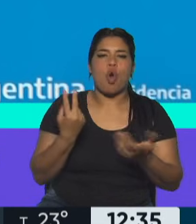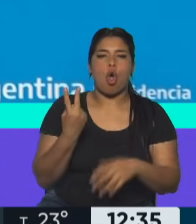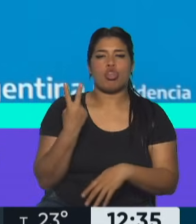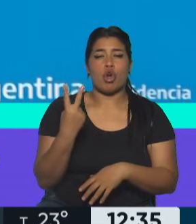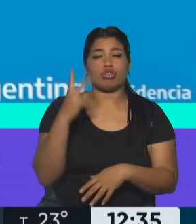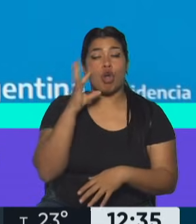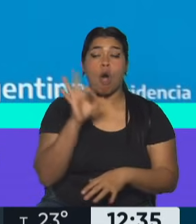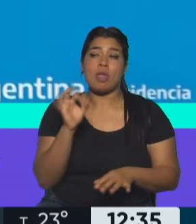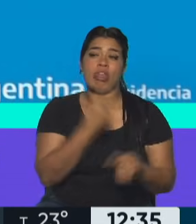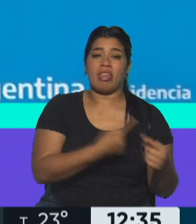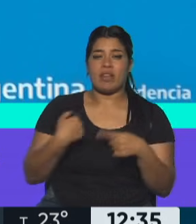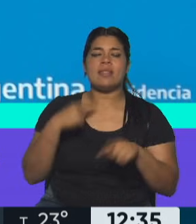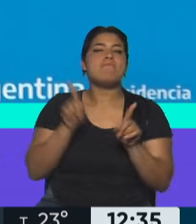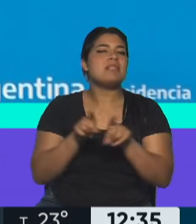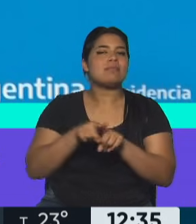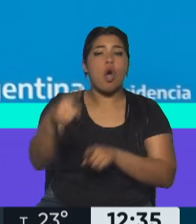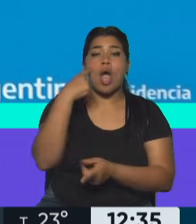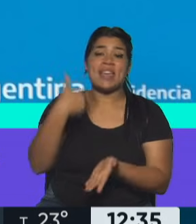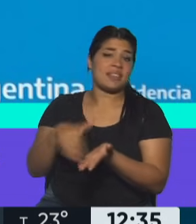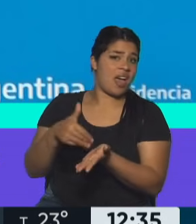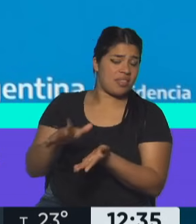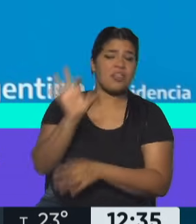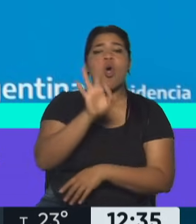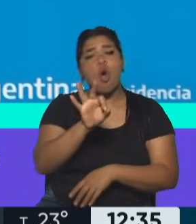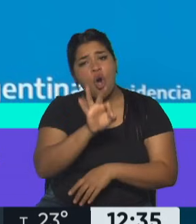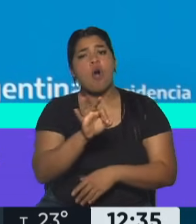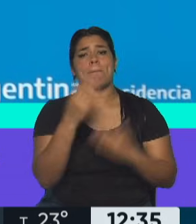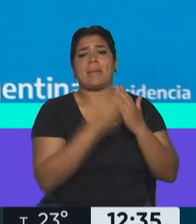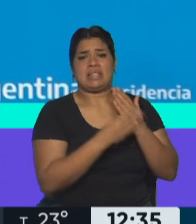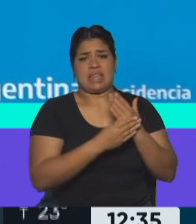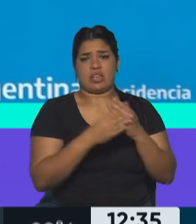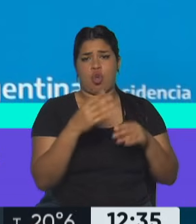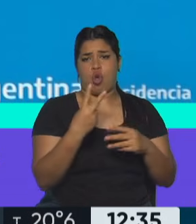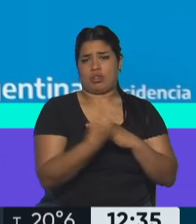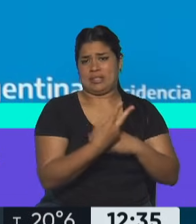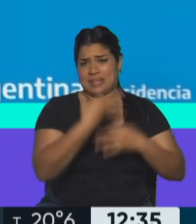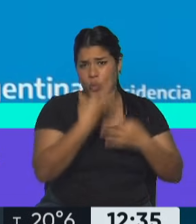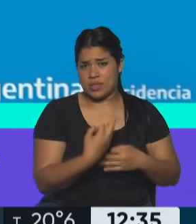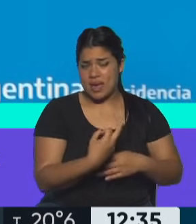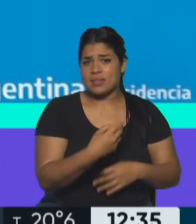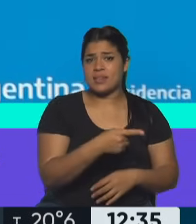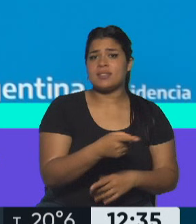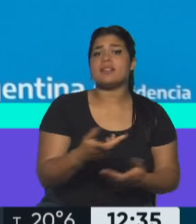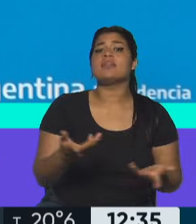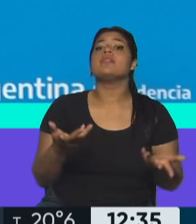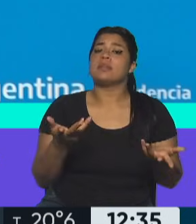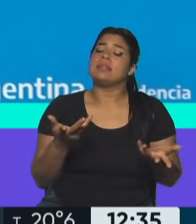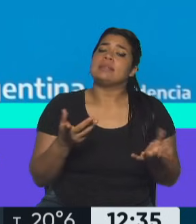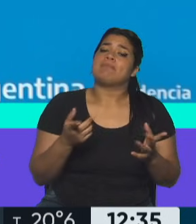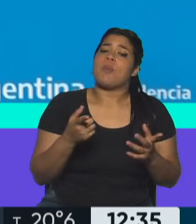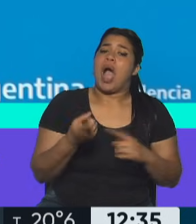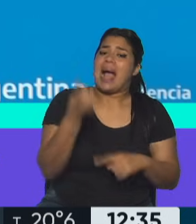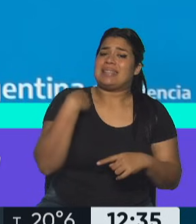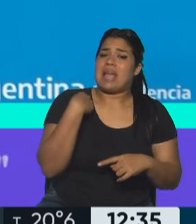INAI, la del Ministerio de Seguridad, que recién ayer, después de varios pedidos de la gobernadora, accedió a enviar tropas a esa